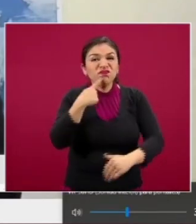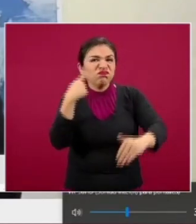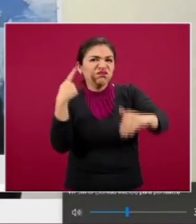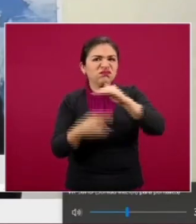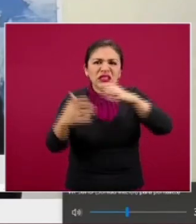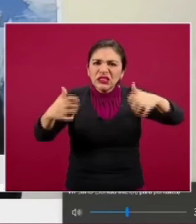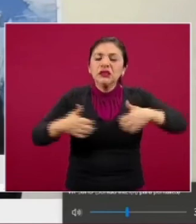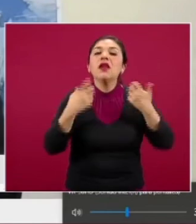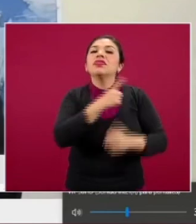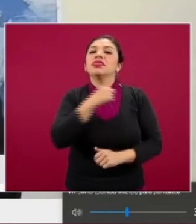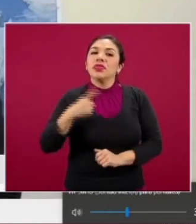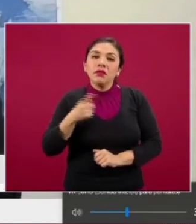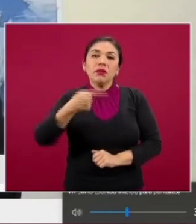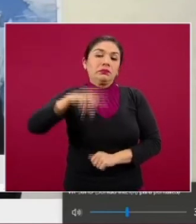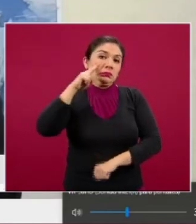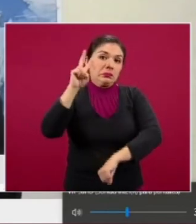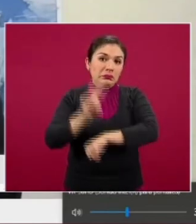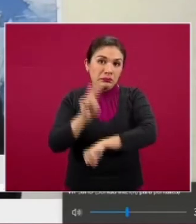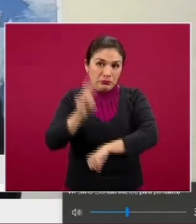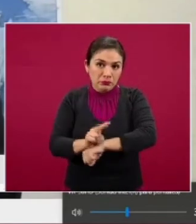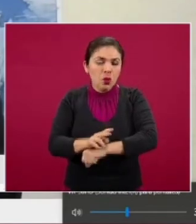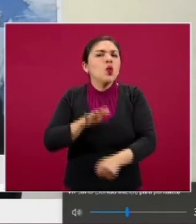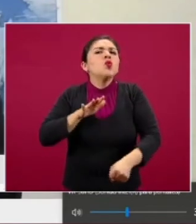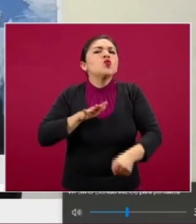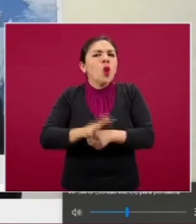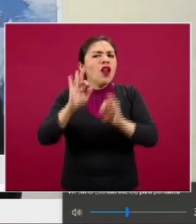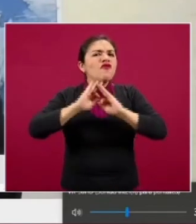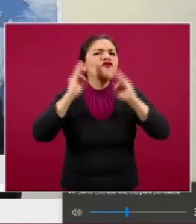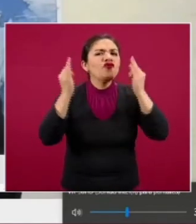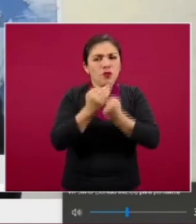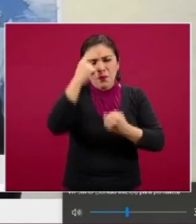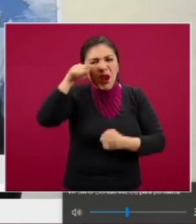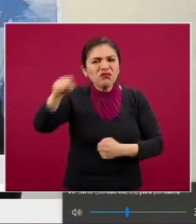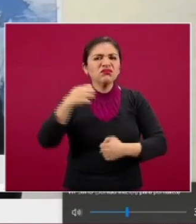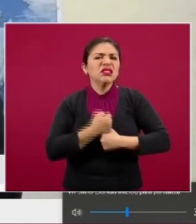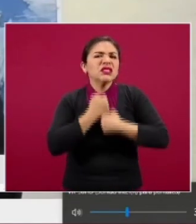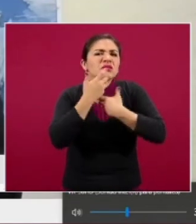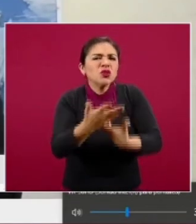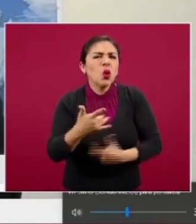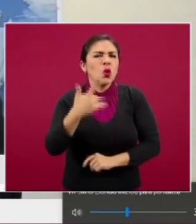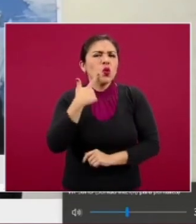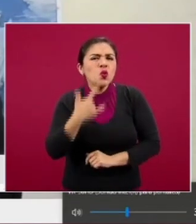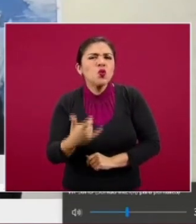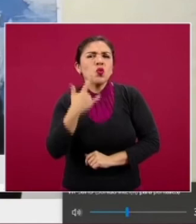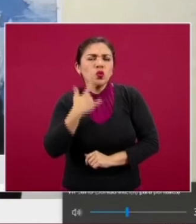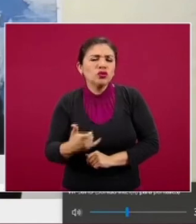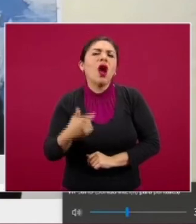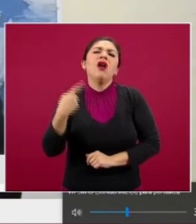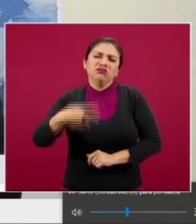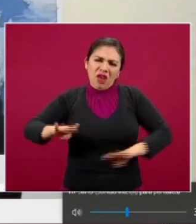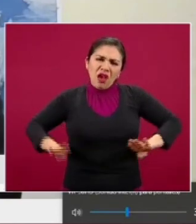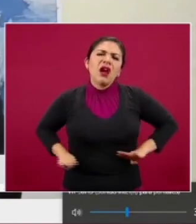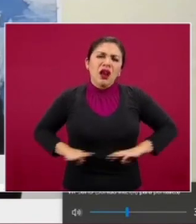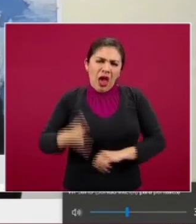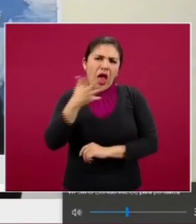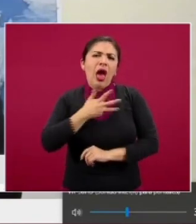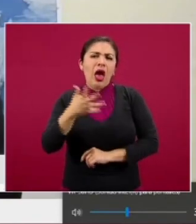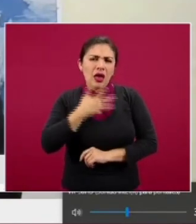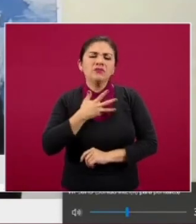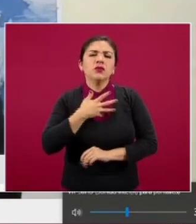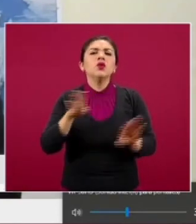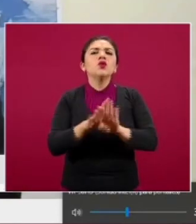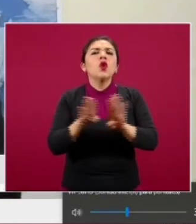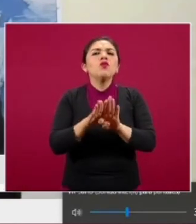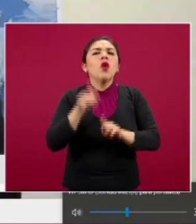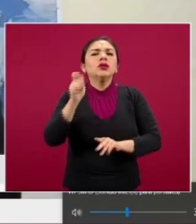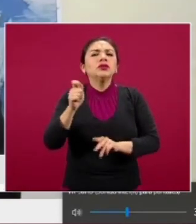denuncia sea considerado. Las formas específicas de expresión, de lucha, tienen sus particularidades, desde luego en la